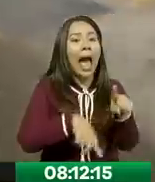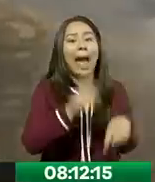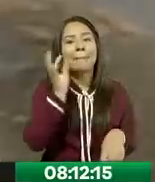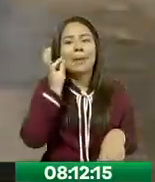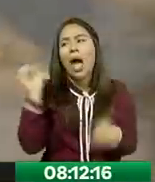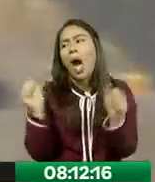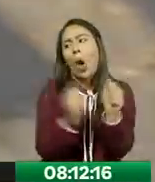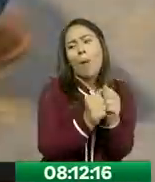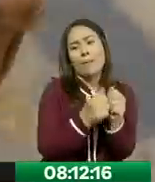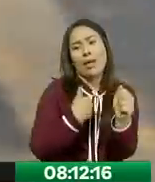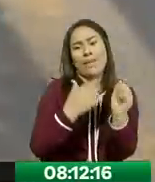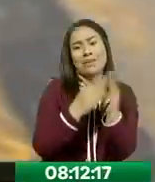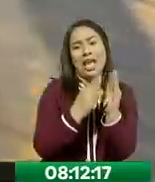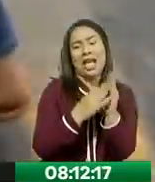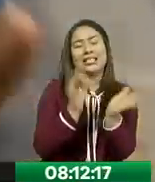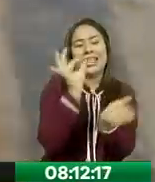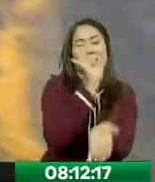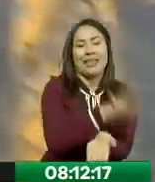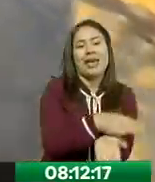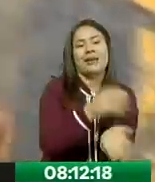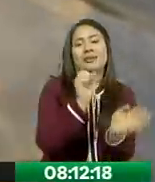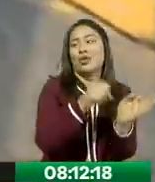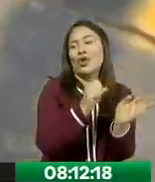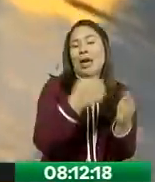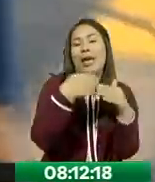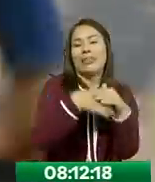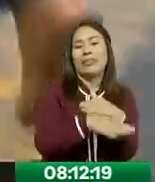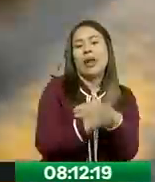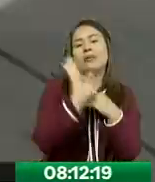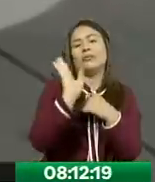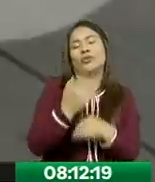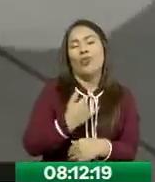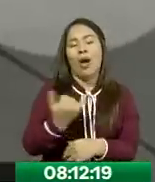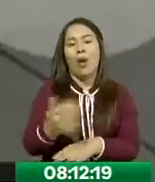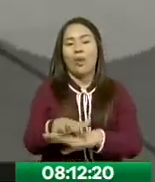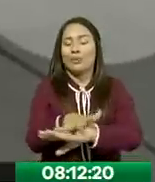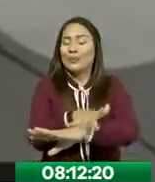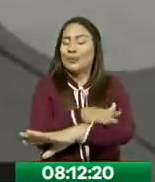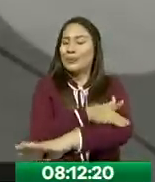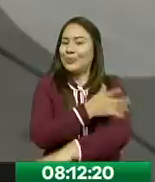me dejen en la puerta, que por favor no me dejen sola. Informó Jorge Escobar.